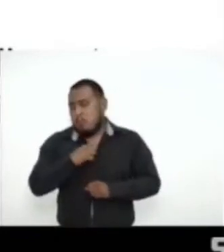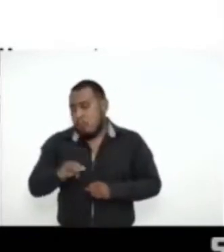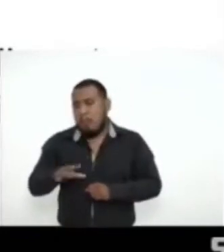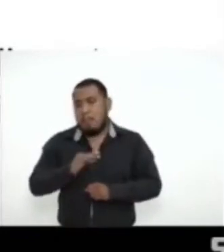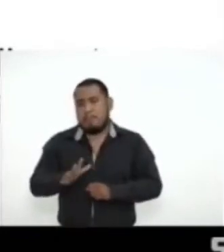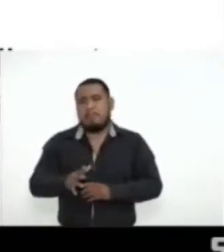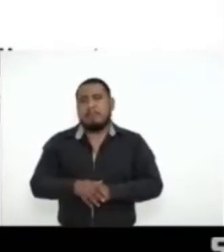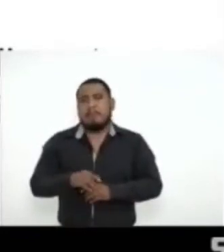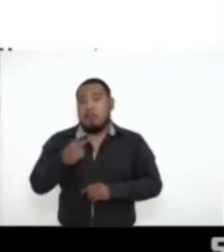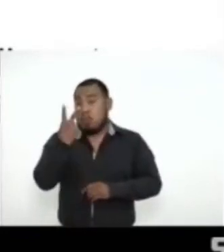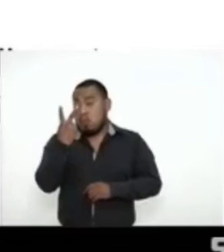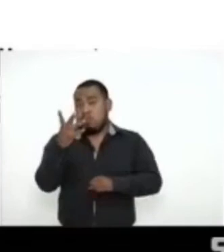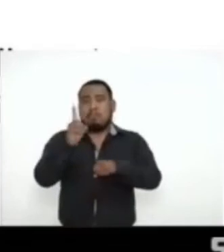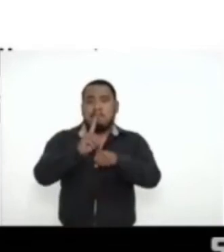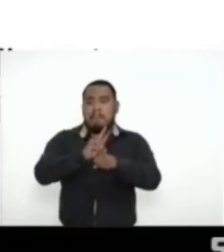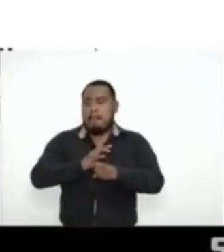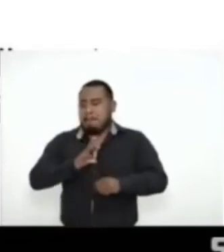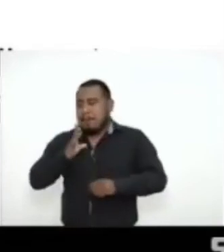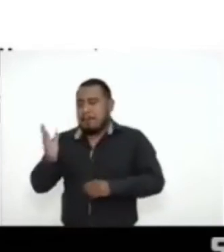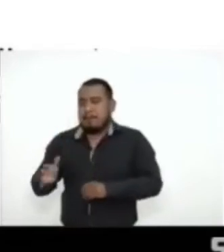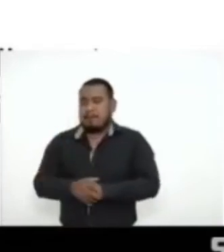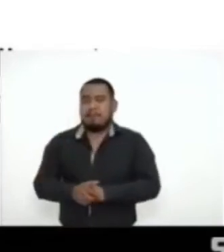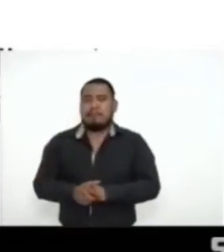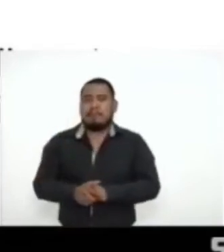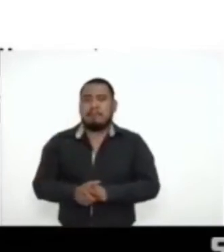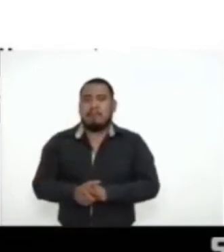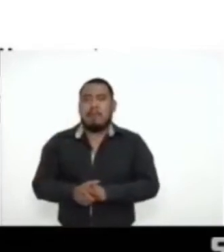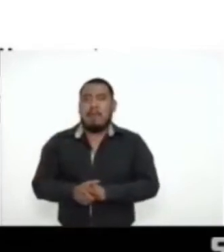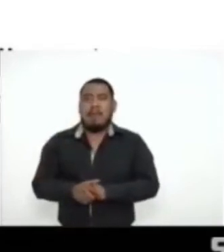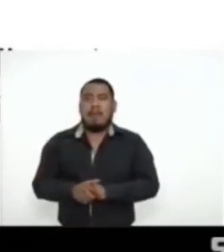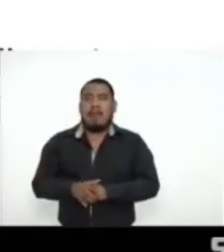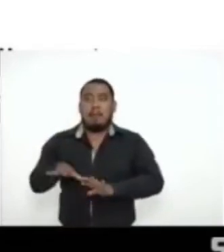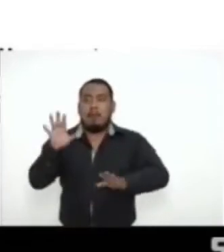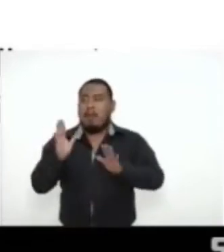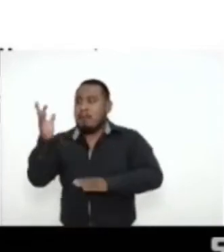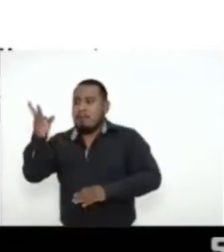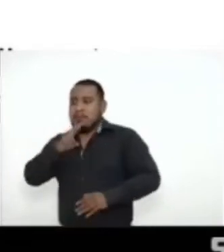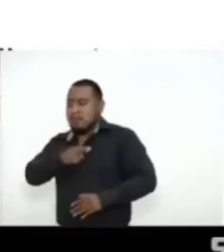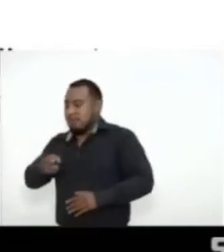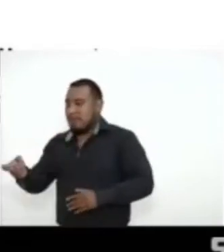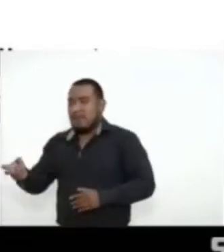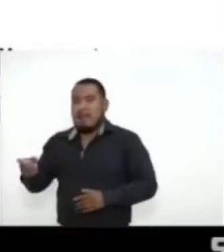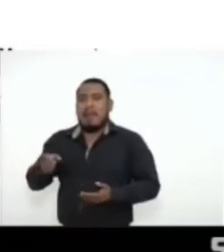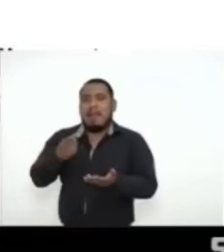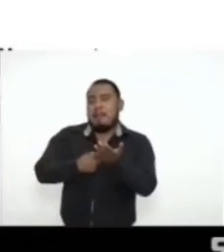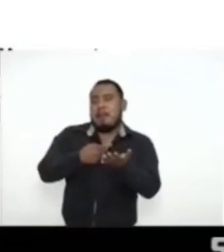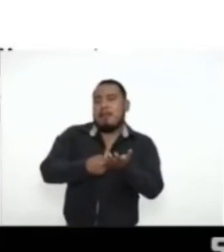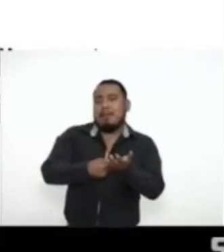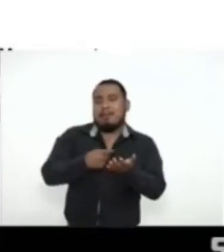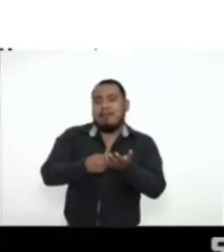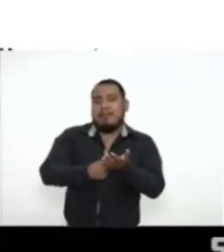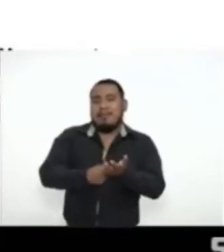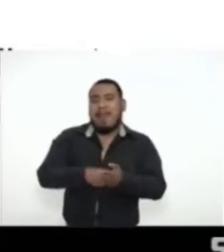eso tóxico. Pero a lo mejor fuimos hombres, serían los camarones, tú. Todos comimos camarones, nada más a mí, chorrillo